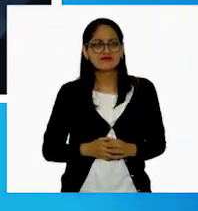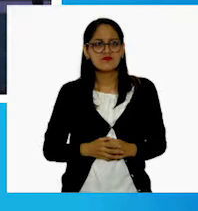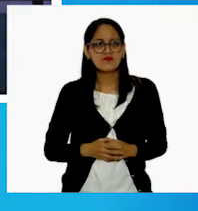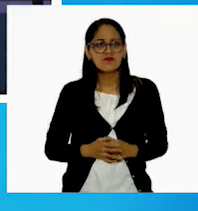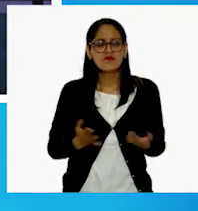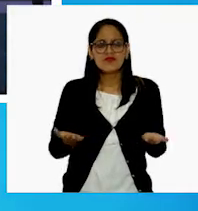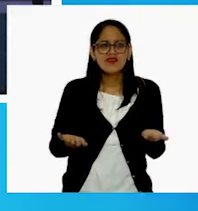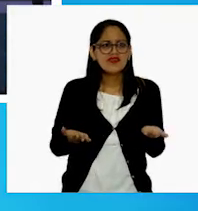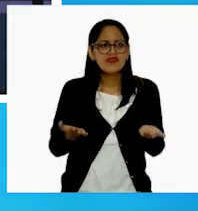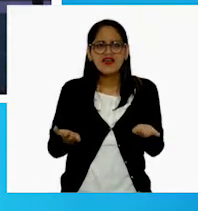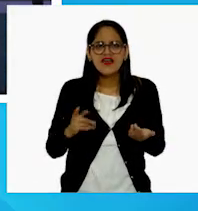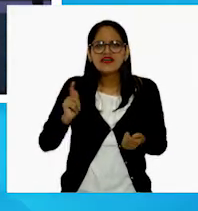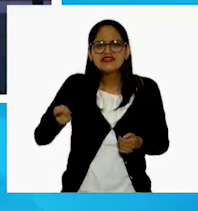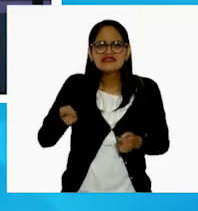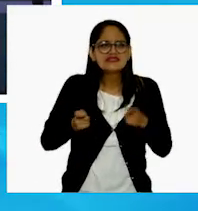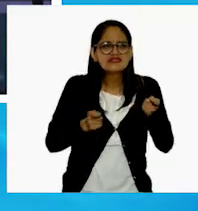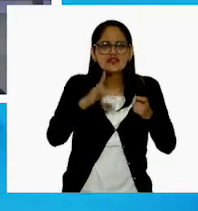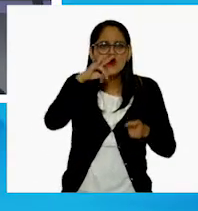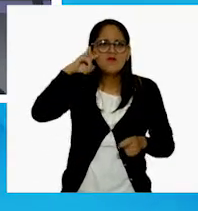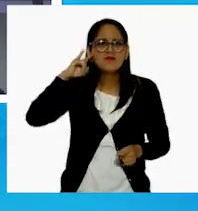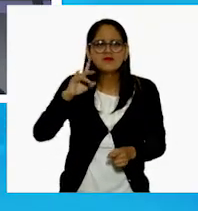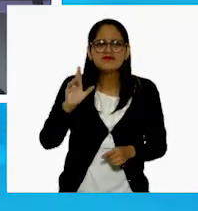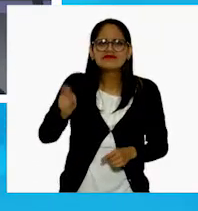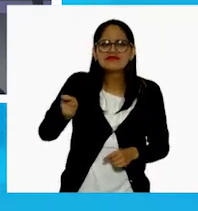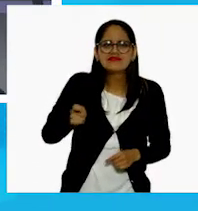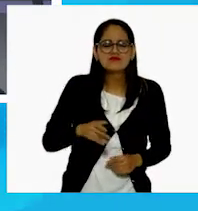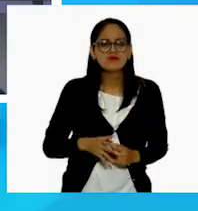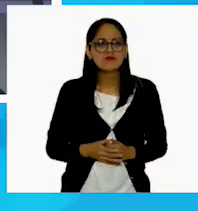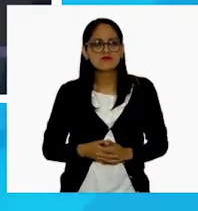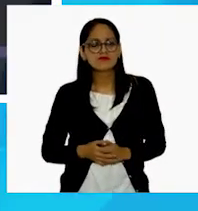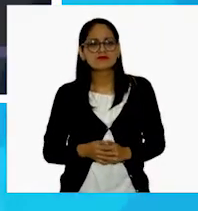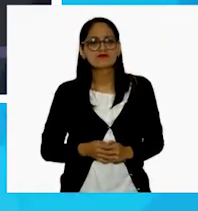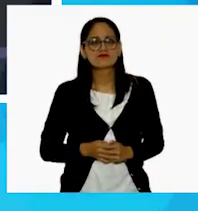¿Qué hay ahí que no puedo verlo?